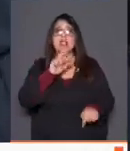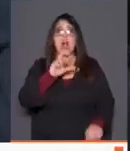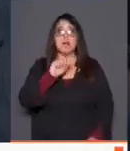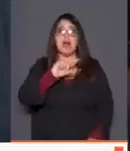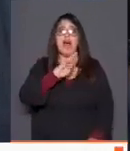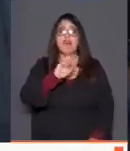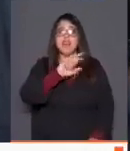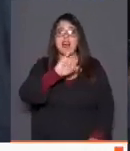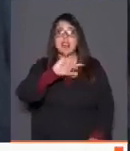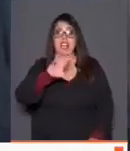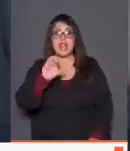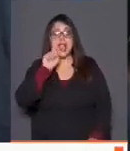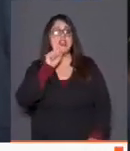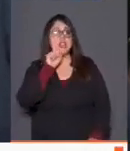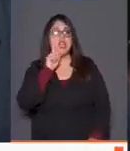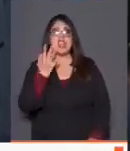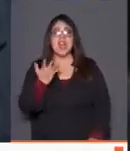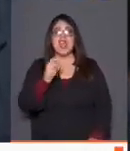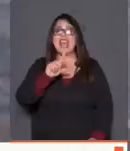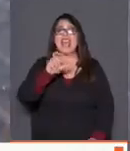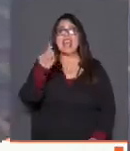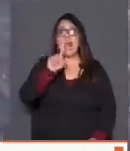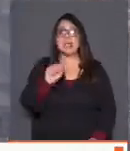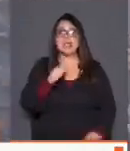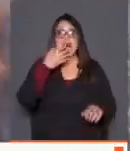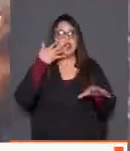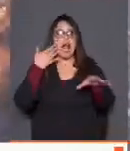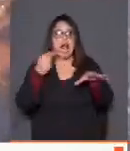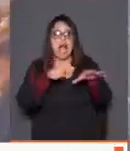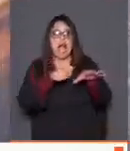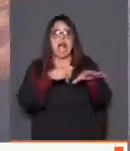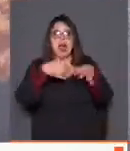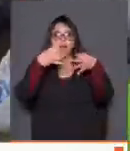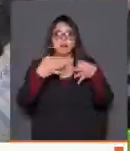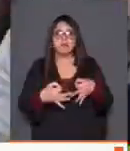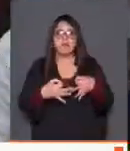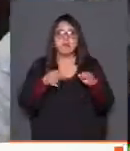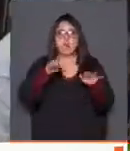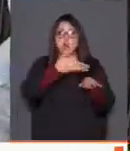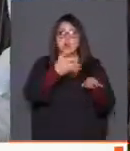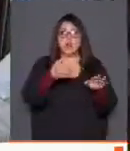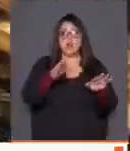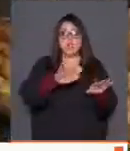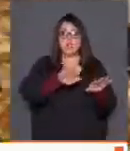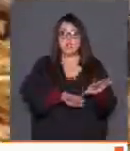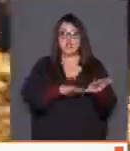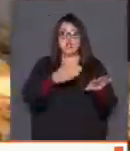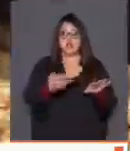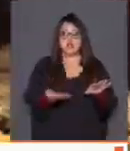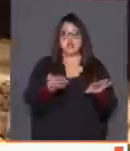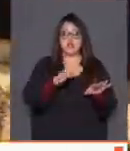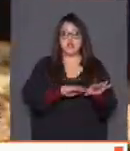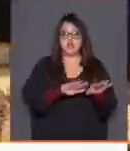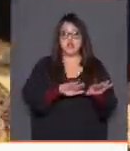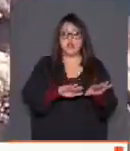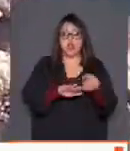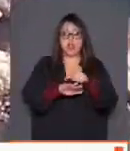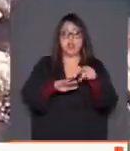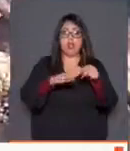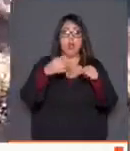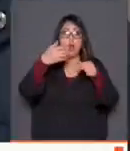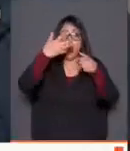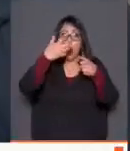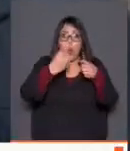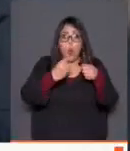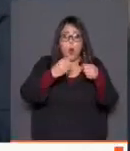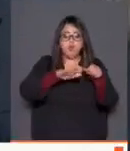partan por ahí pasan por ahí vayan elabora y cuando empieza jugó por arriba lo hagan vuelta y terminan presionado por el